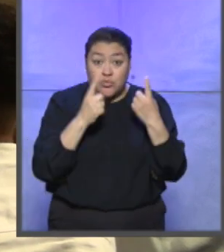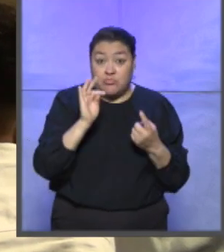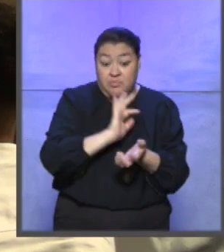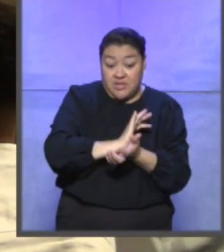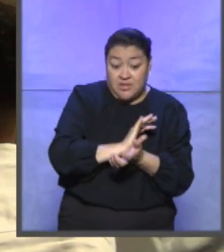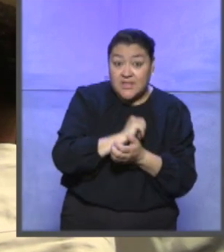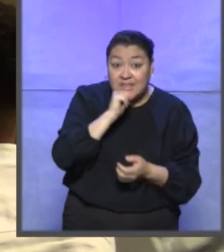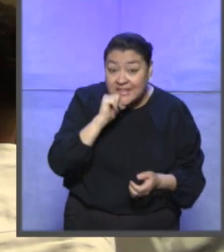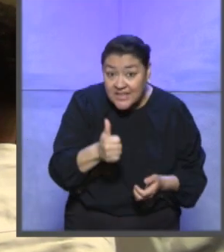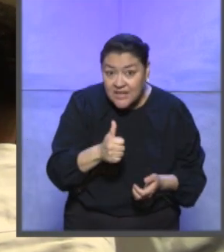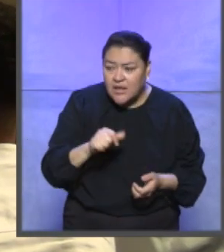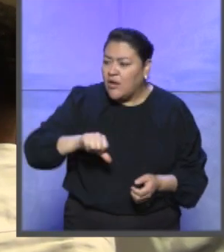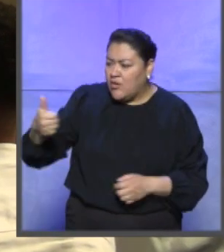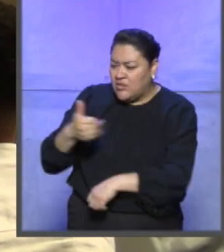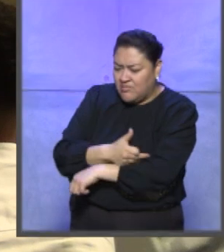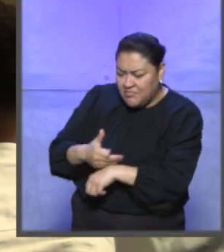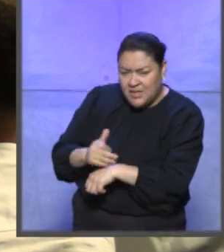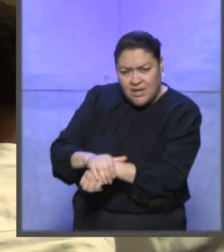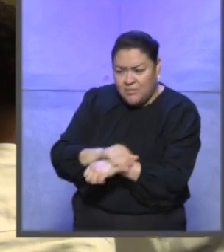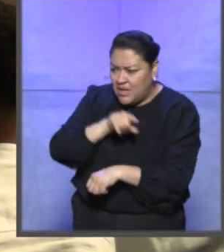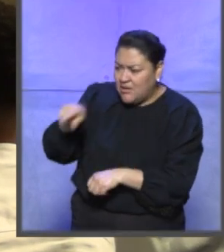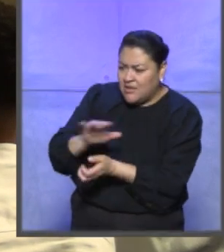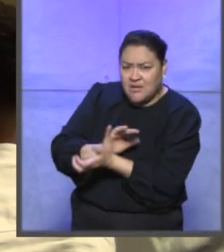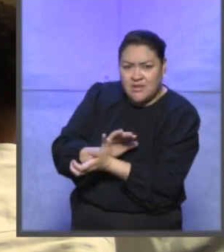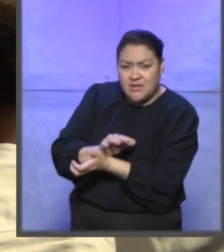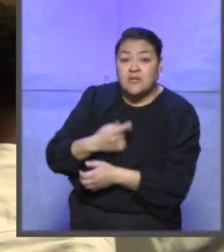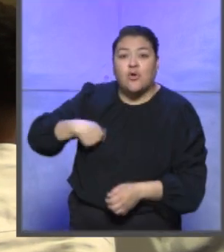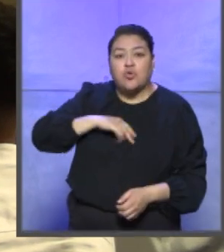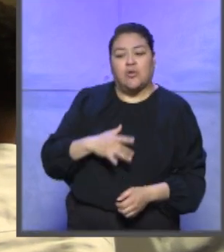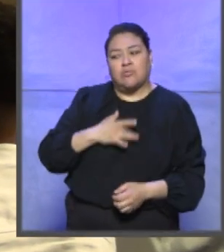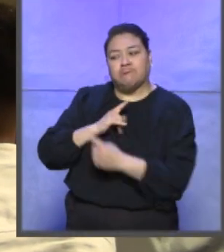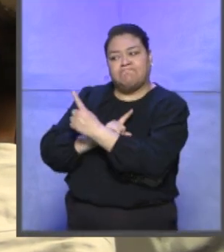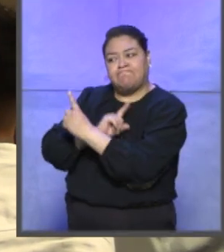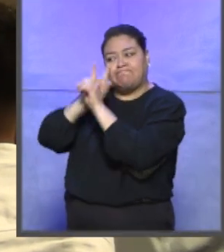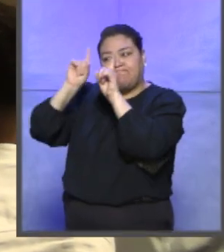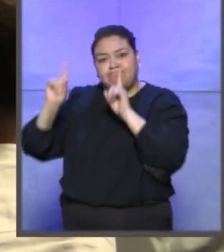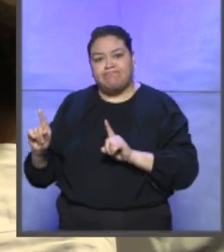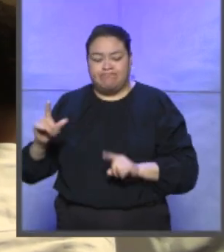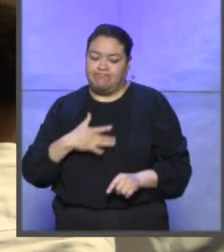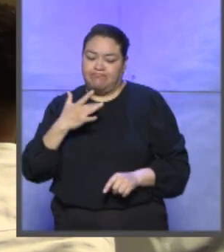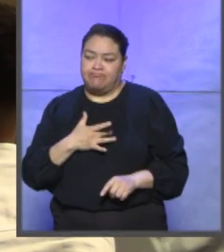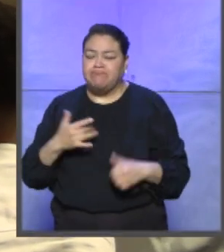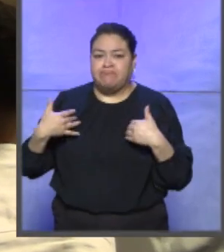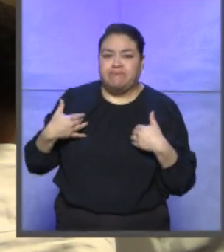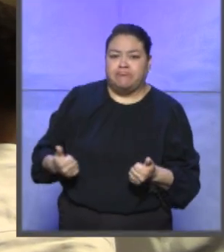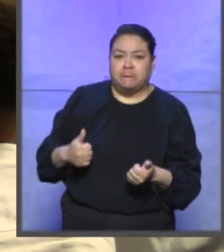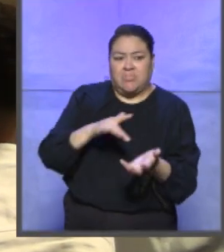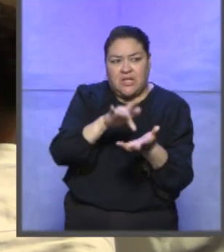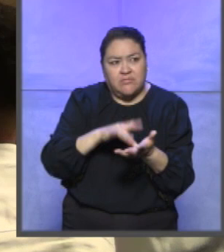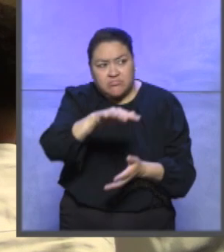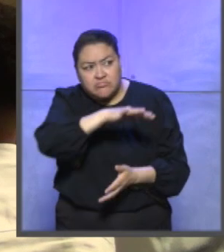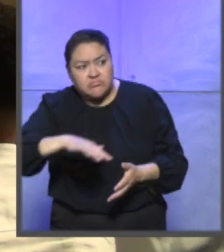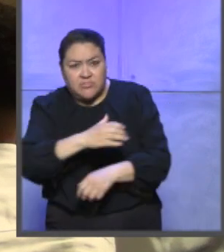vivido en carne propia, quizás alguien cercano a nosotros sí. Tengamos la empatía para sumarnos y poder ayudar y fortalecer a